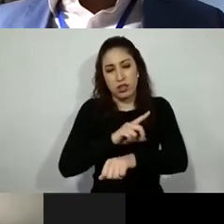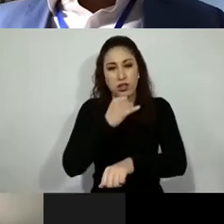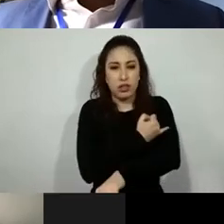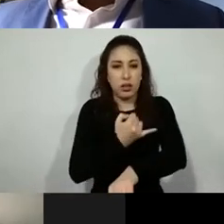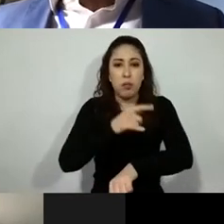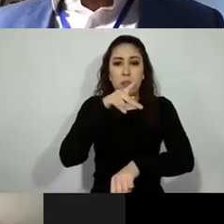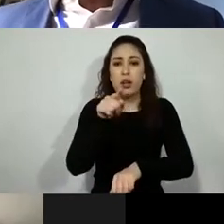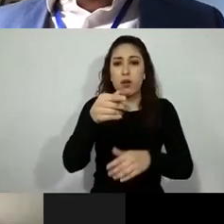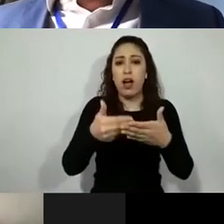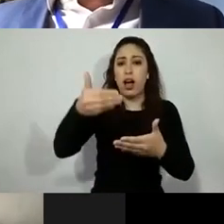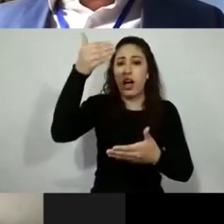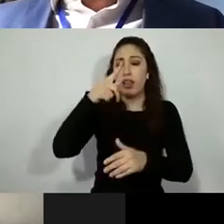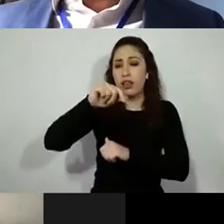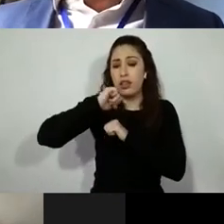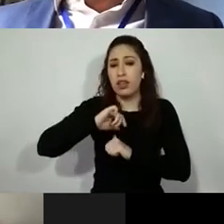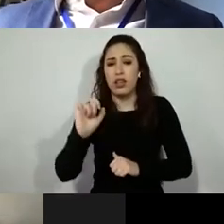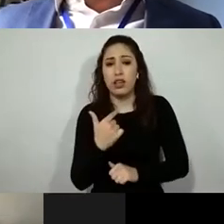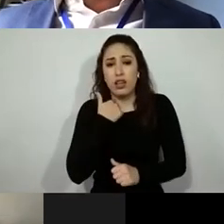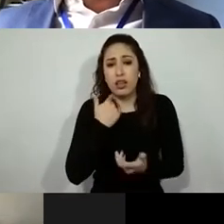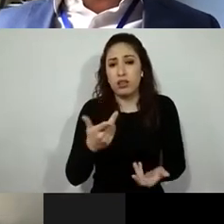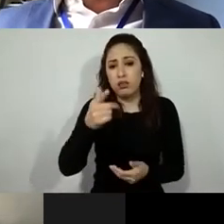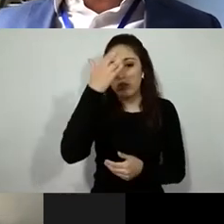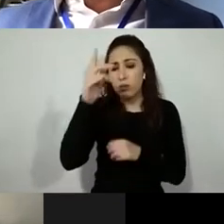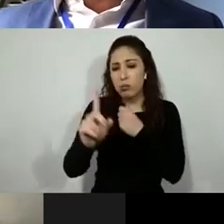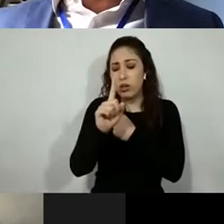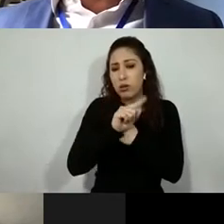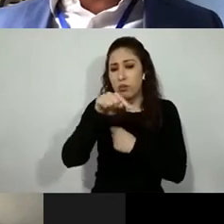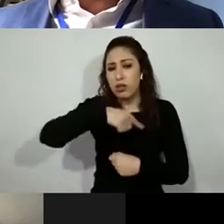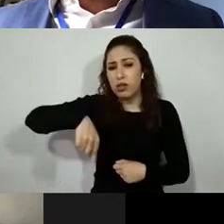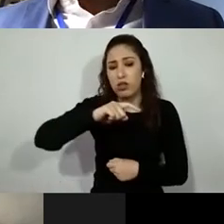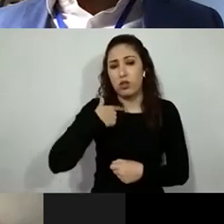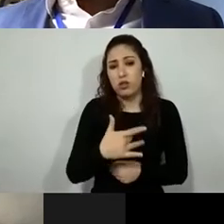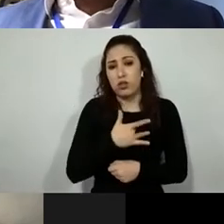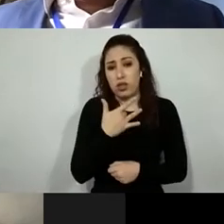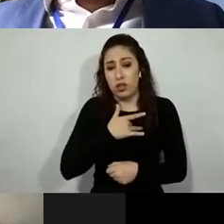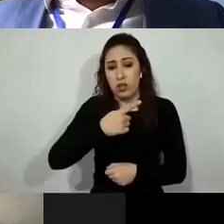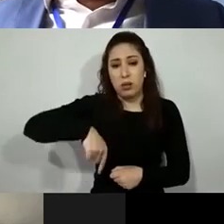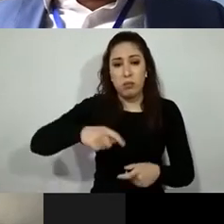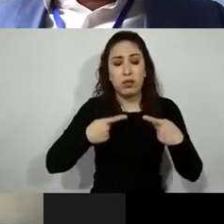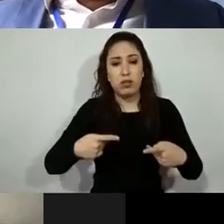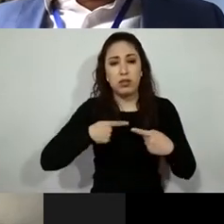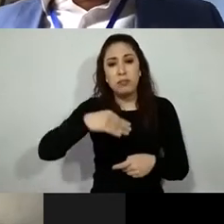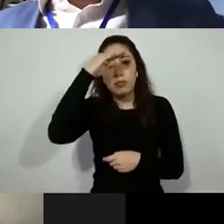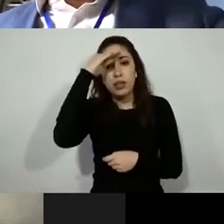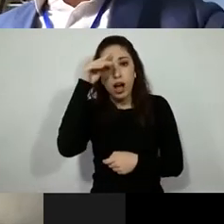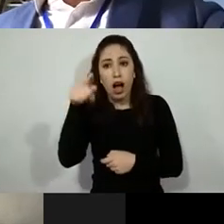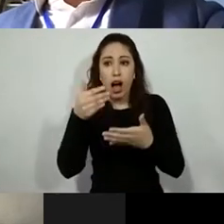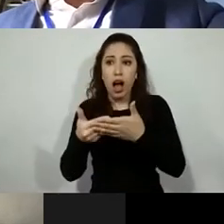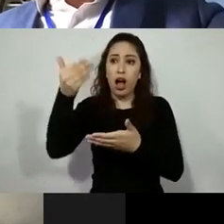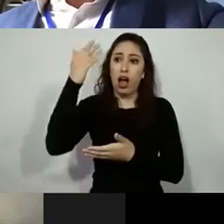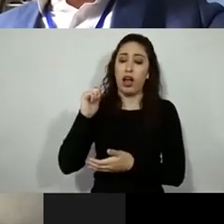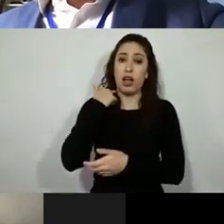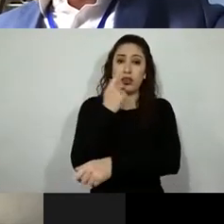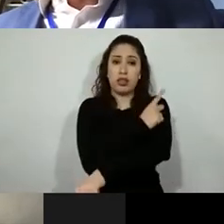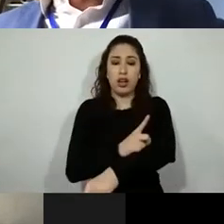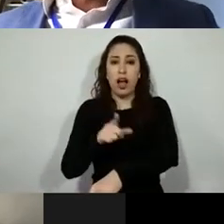demarcación y por eso estoy casi seguro que los gente de Iztapalapa esperaba pues